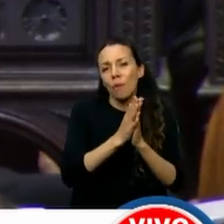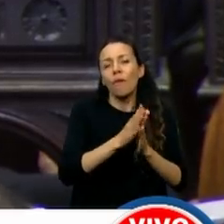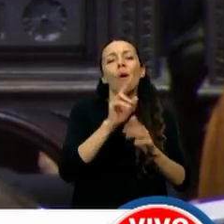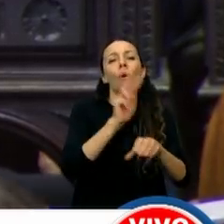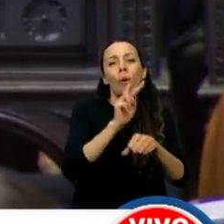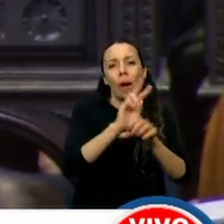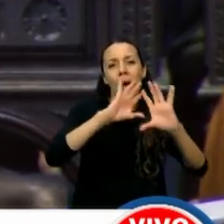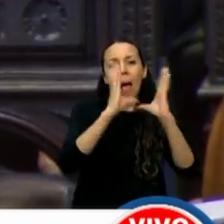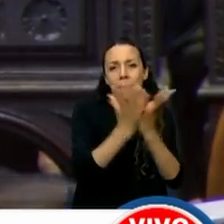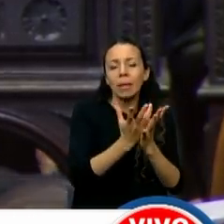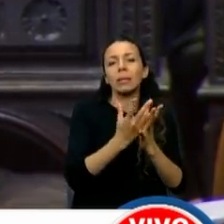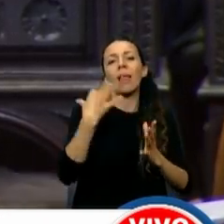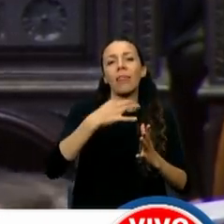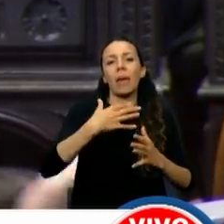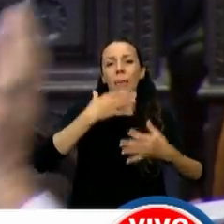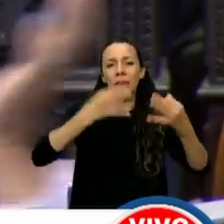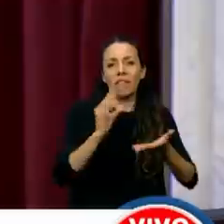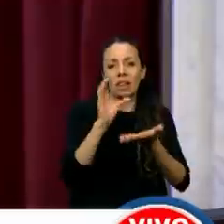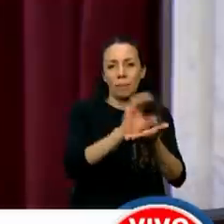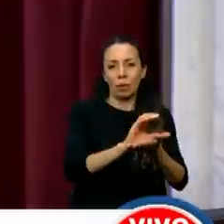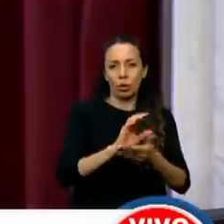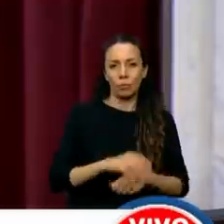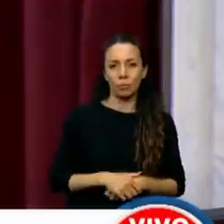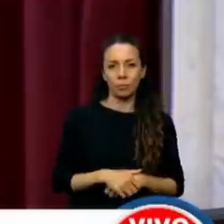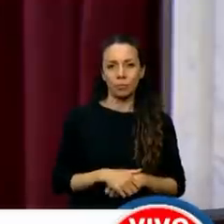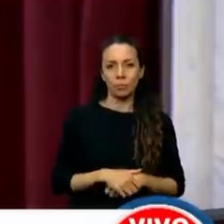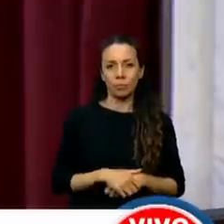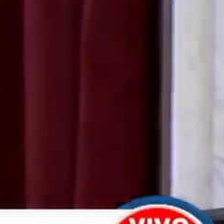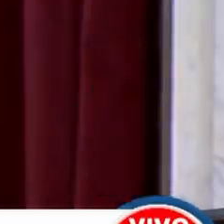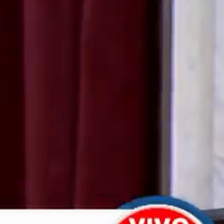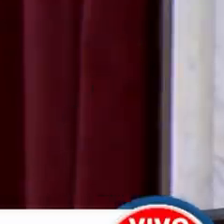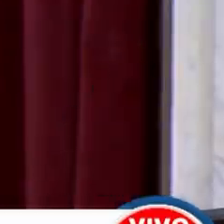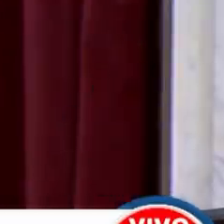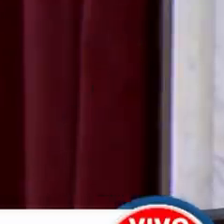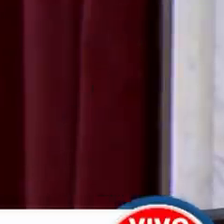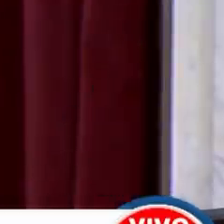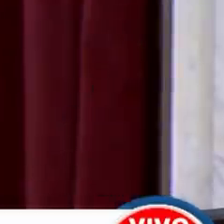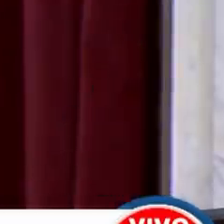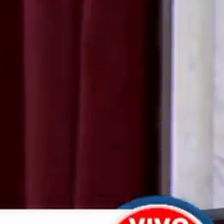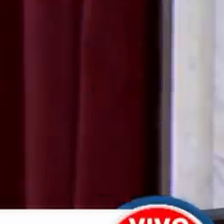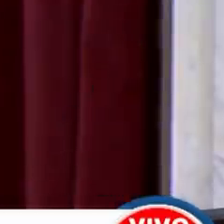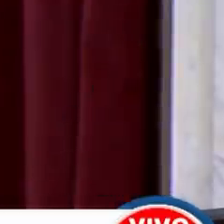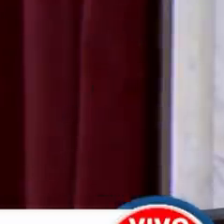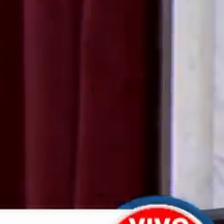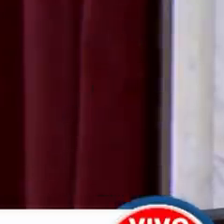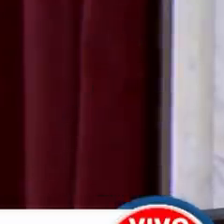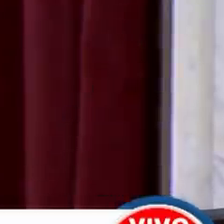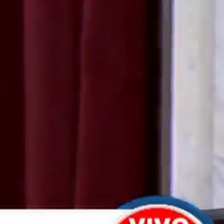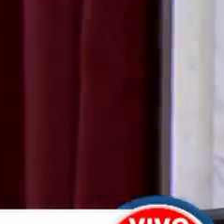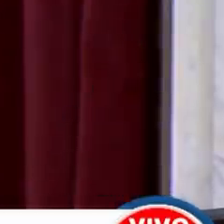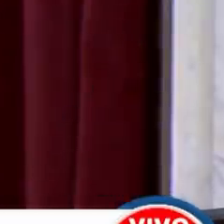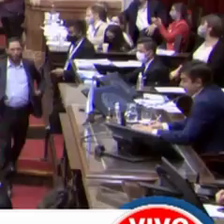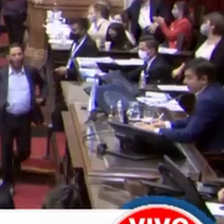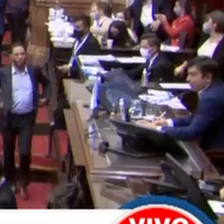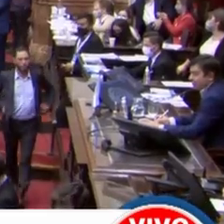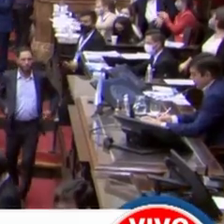financiamiento correspondiente muchas gracias gracias les pido que mantengamos el silencio respetuoso en el recinto